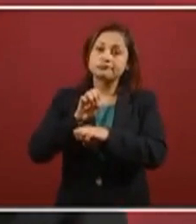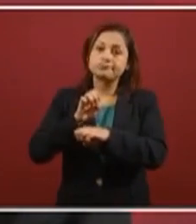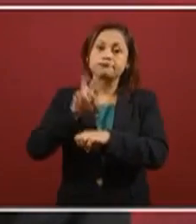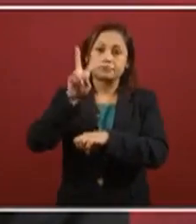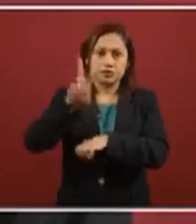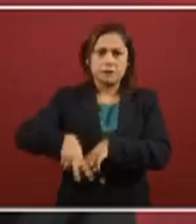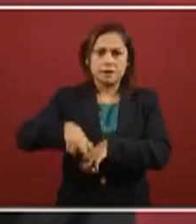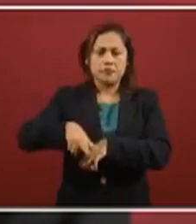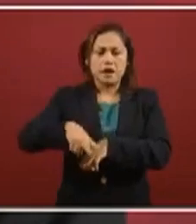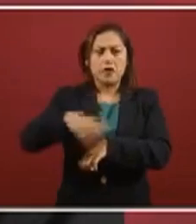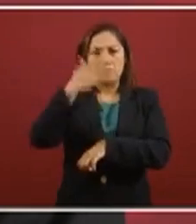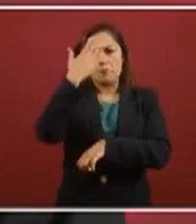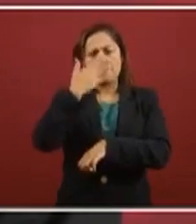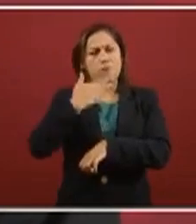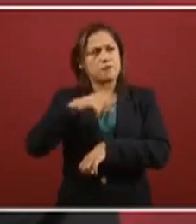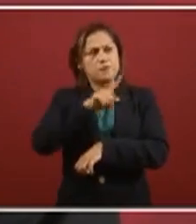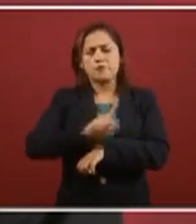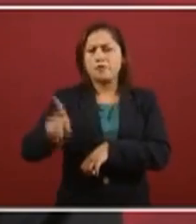famosa, estaba de moda,